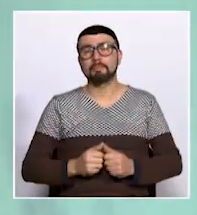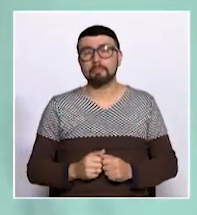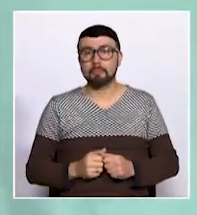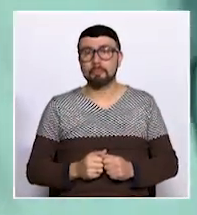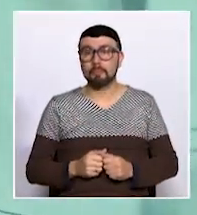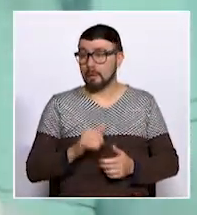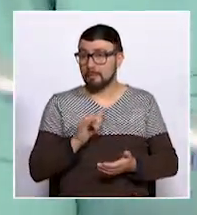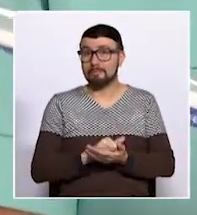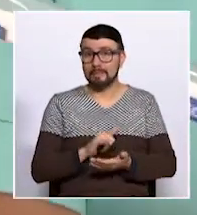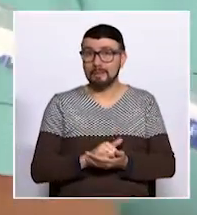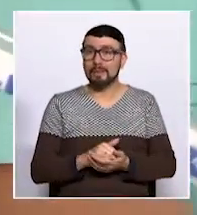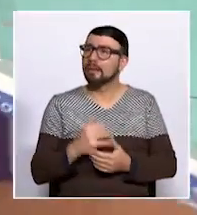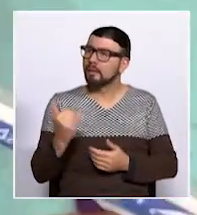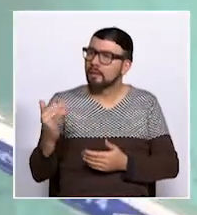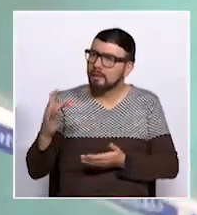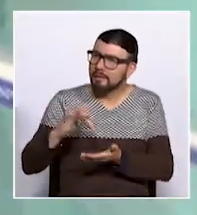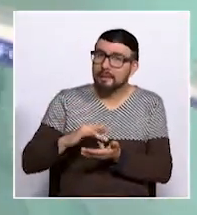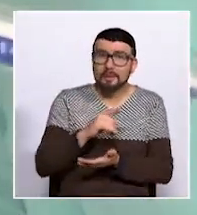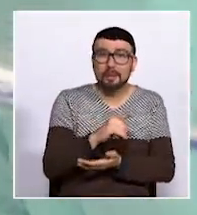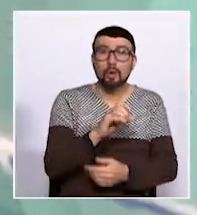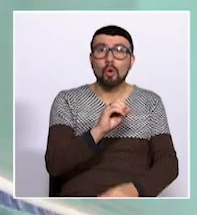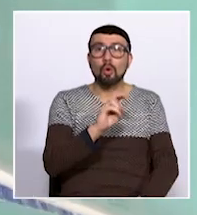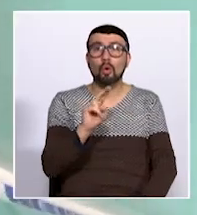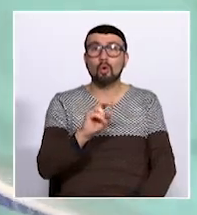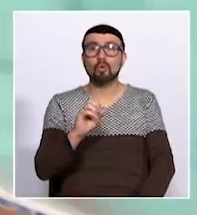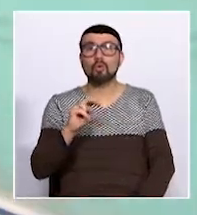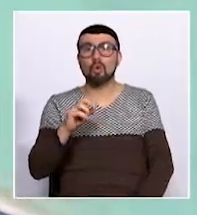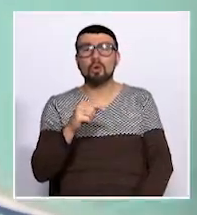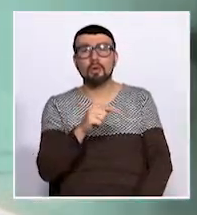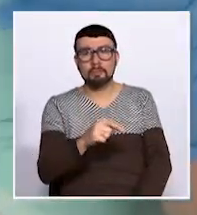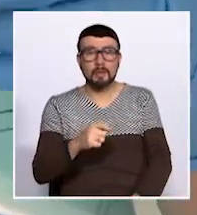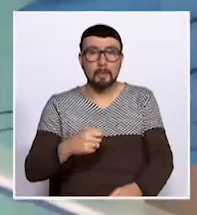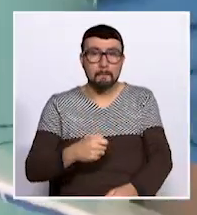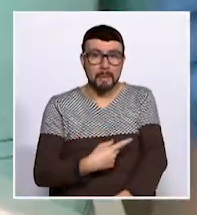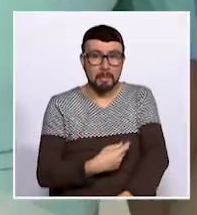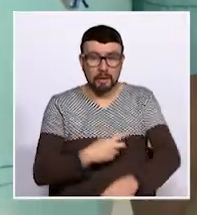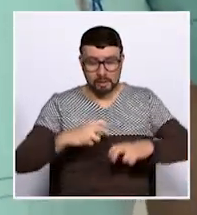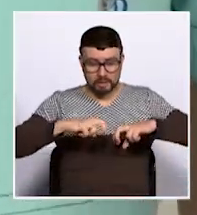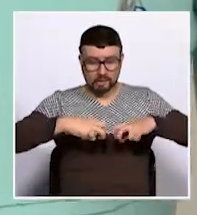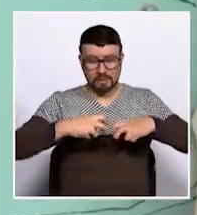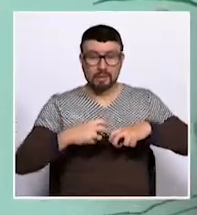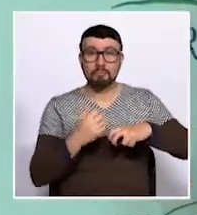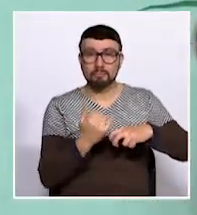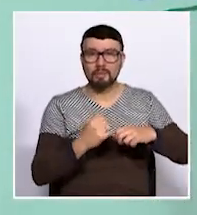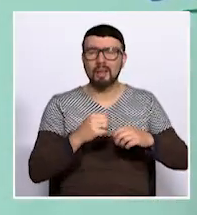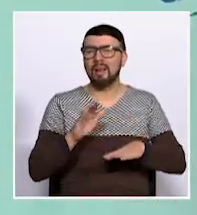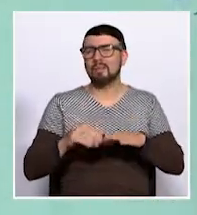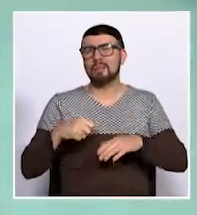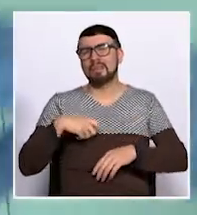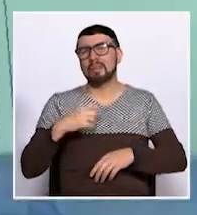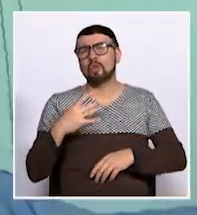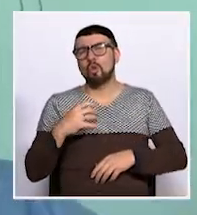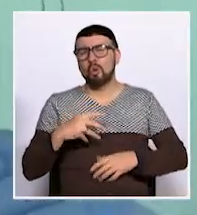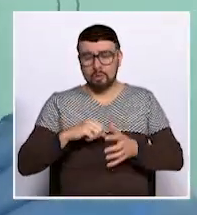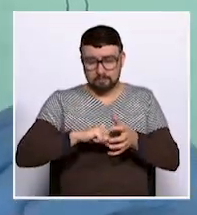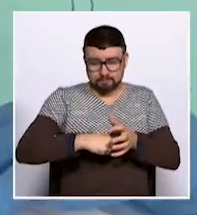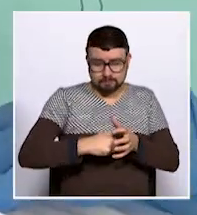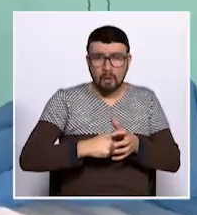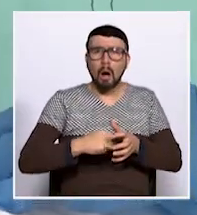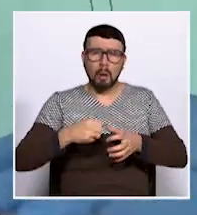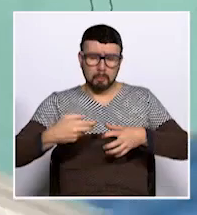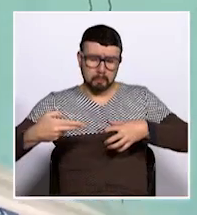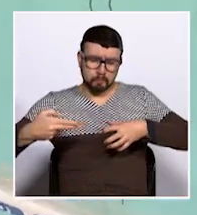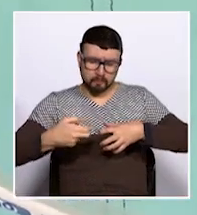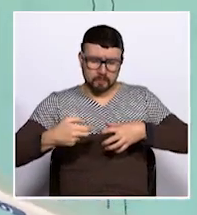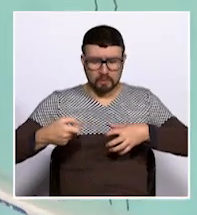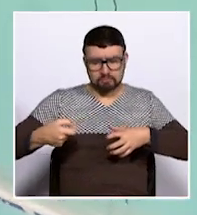hoy en día, se utiliza el ozono intraarticular, ¿sí? Personas con dolores de rodillas, se les pone ozono en las